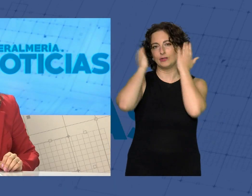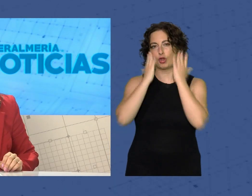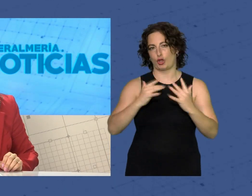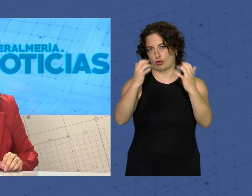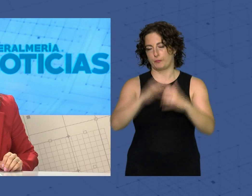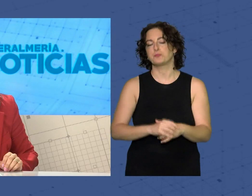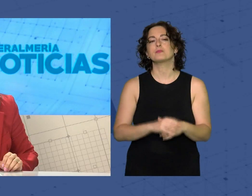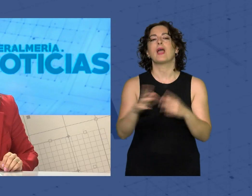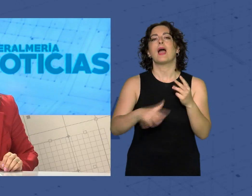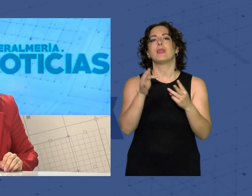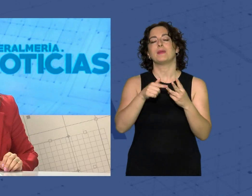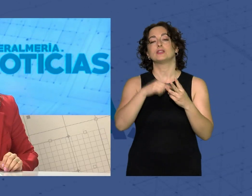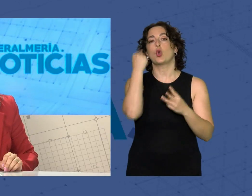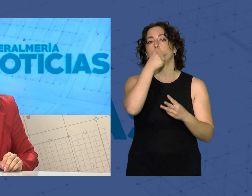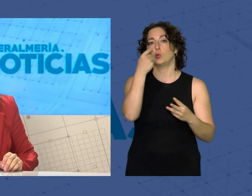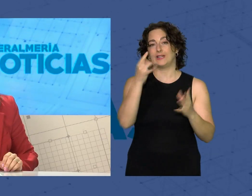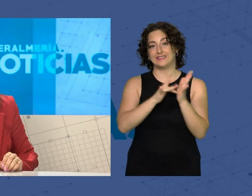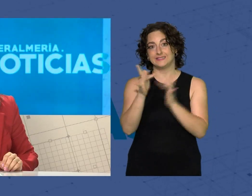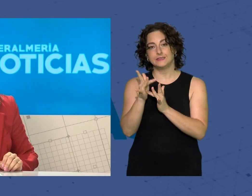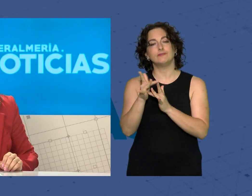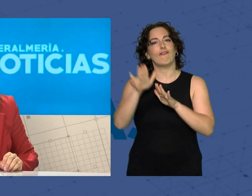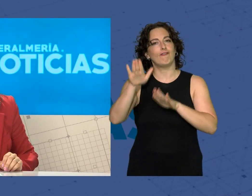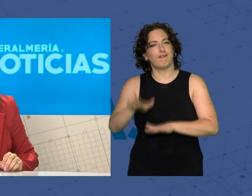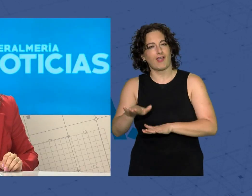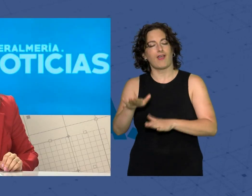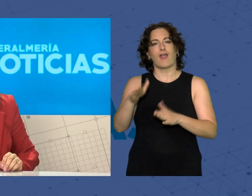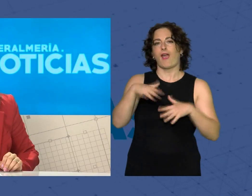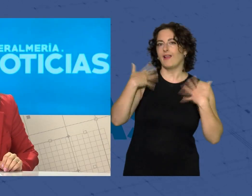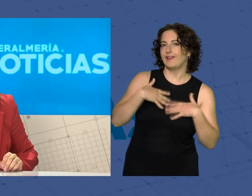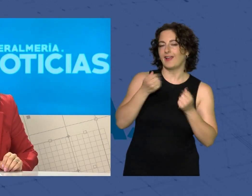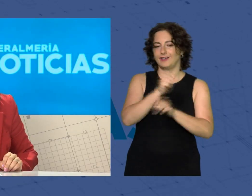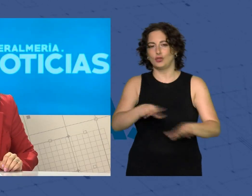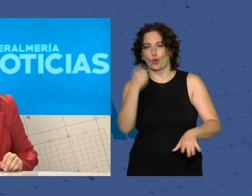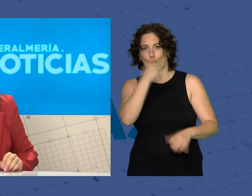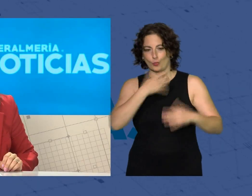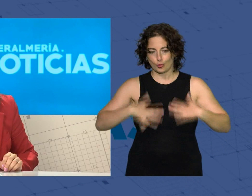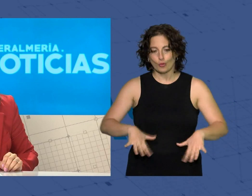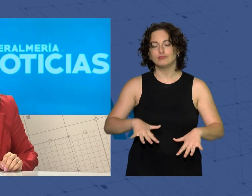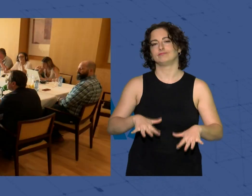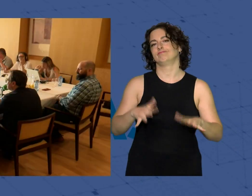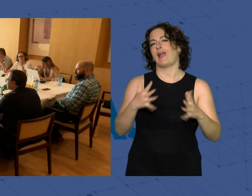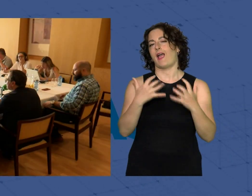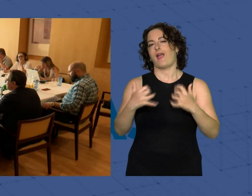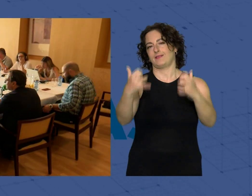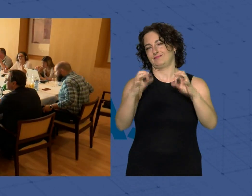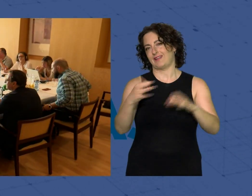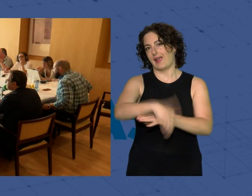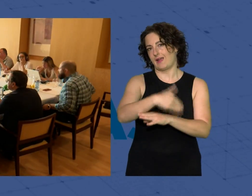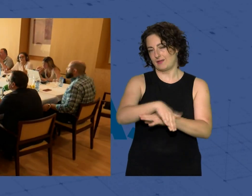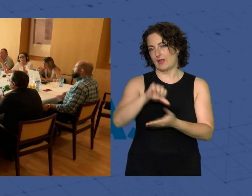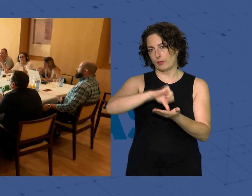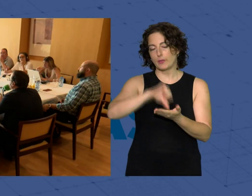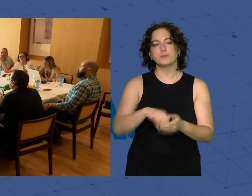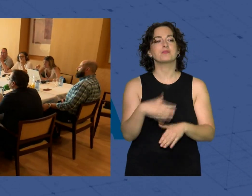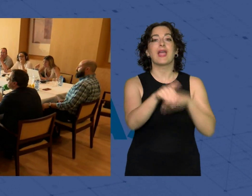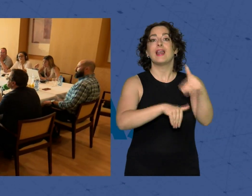Además, el Corpus Christi llenó de fe, alegría y niños de comunión las calles del centro de la ciudad. Las